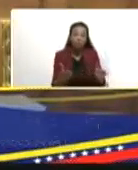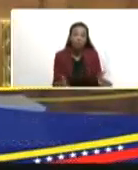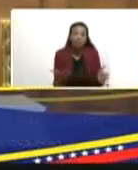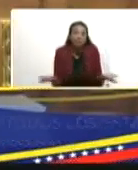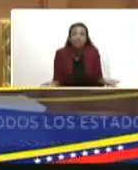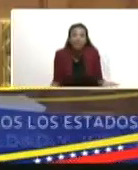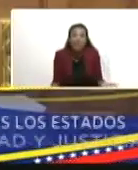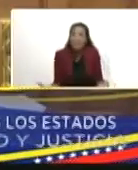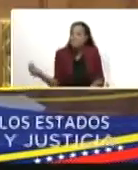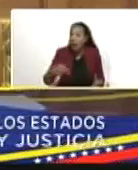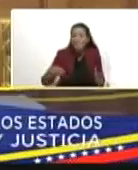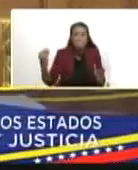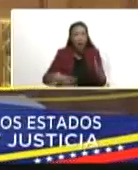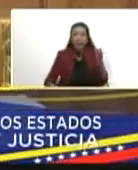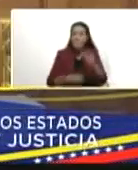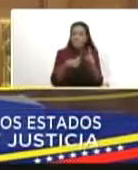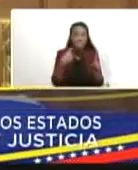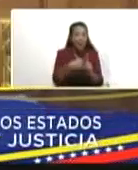Y